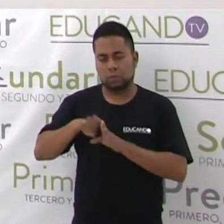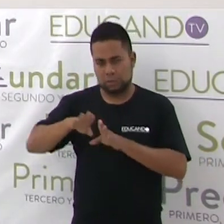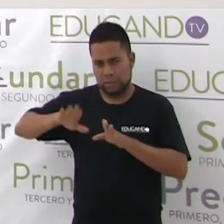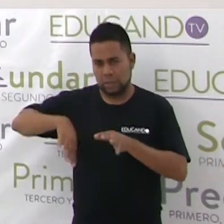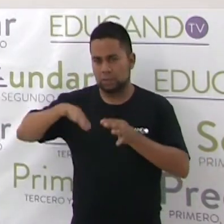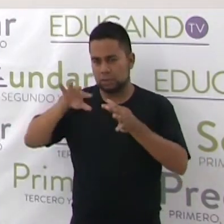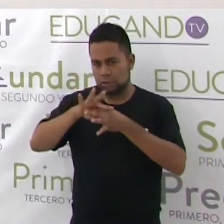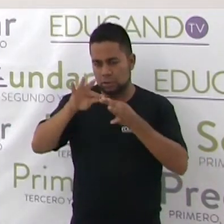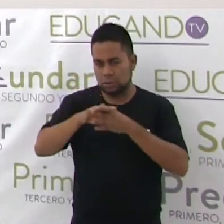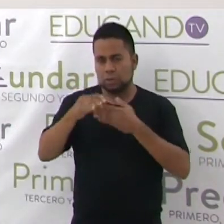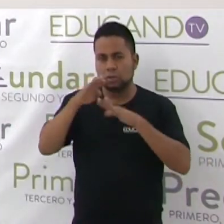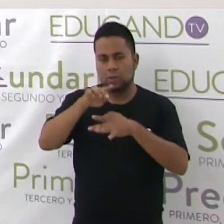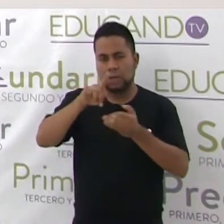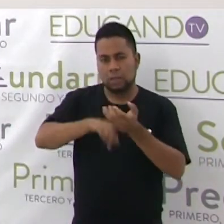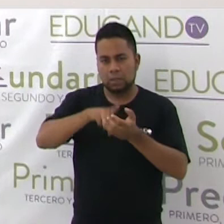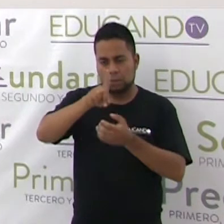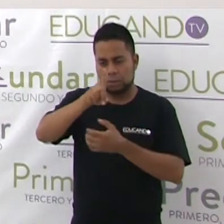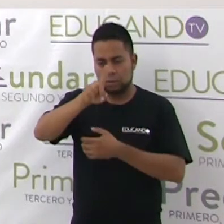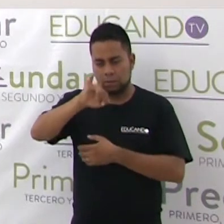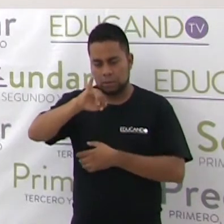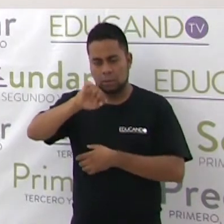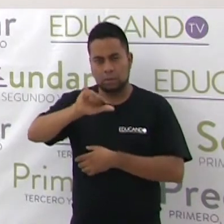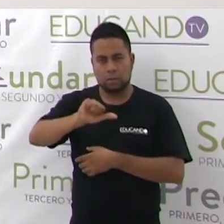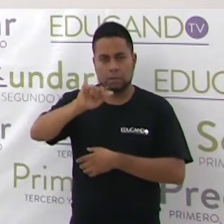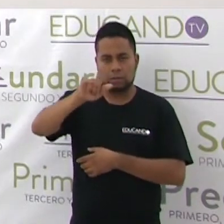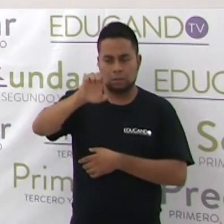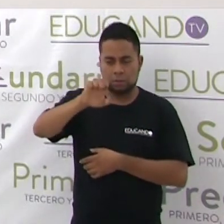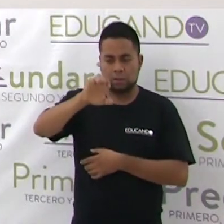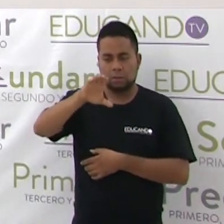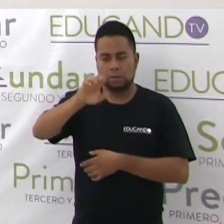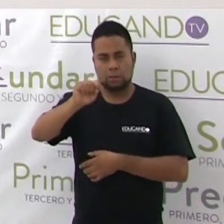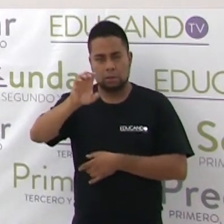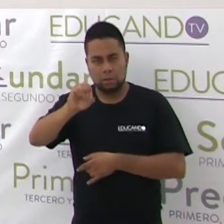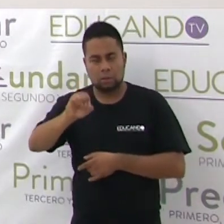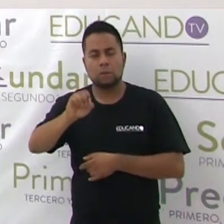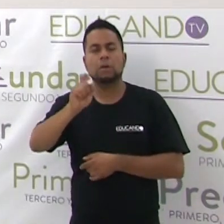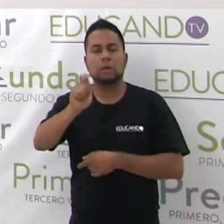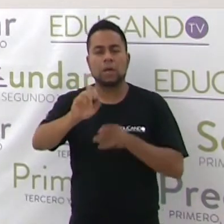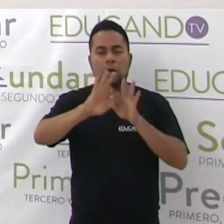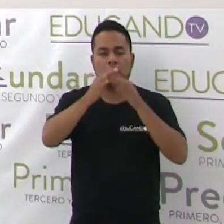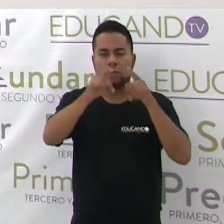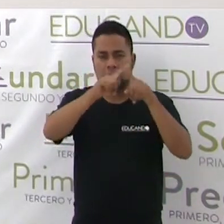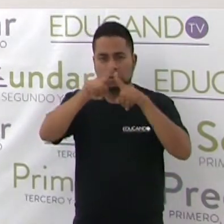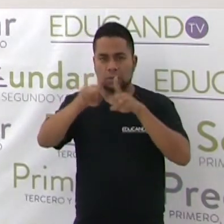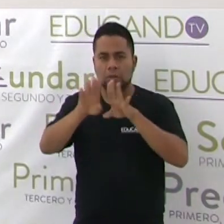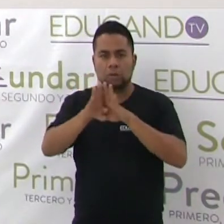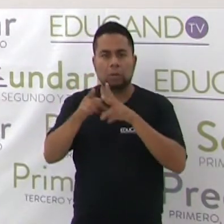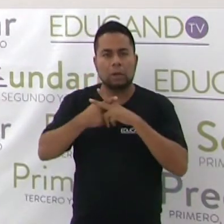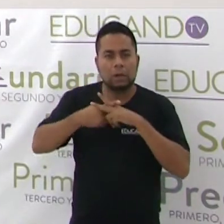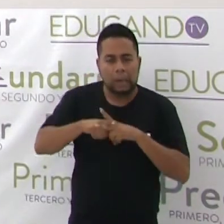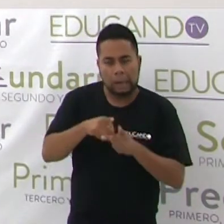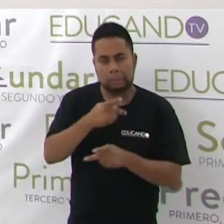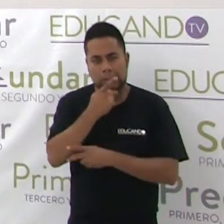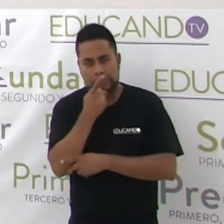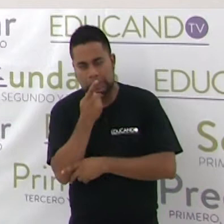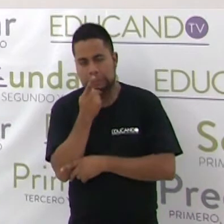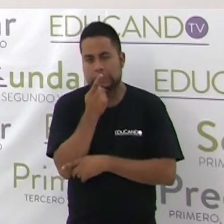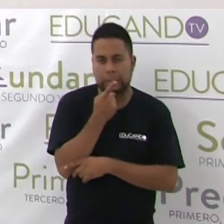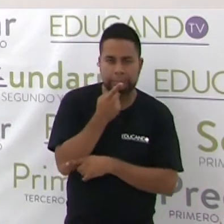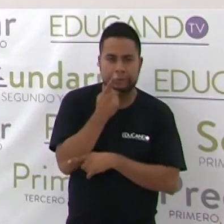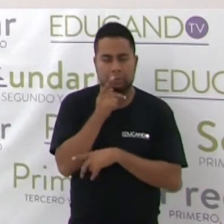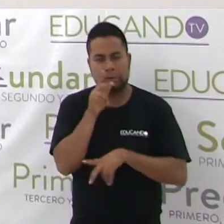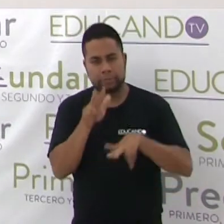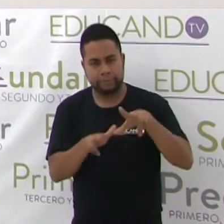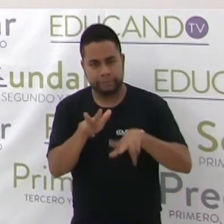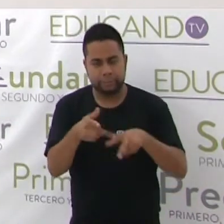rato sobre el dialecto. Los dialectos son las diferentes formas en cómo tú vas a empezar a pronunciar una lengua.